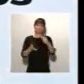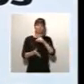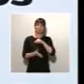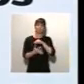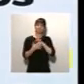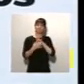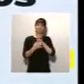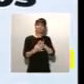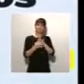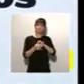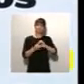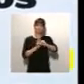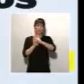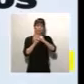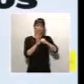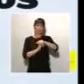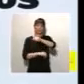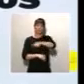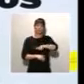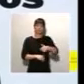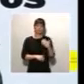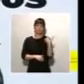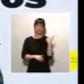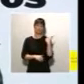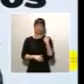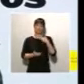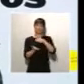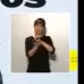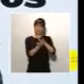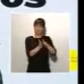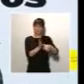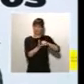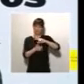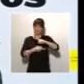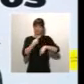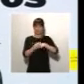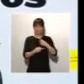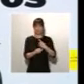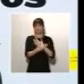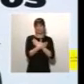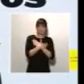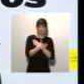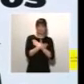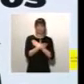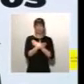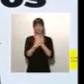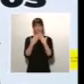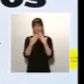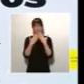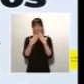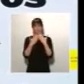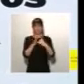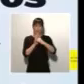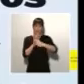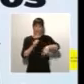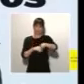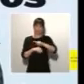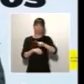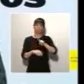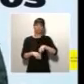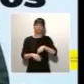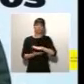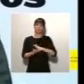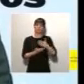que estos días han perdido sus seres queridos. Y también, por otra parte, el orgullo de pertenecer, de